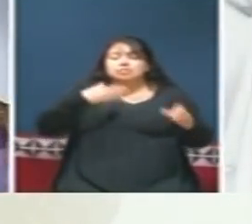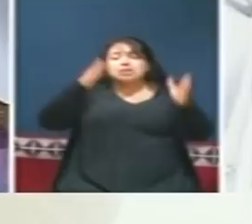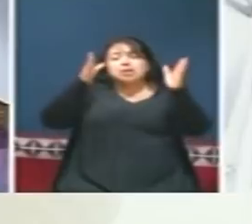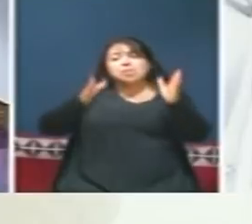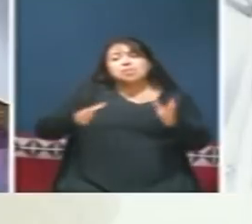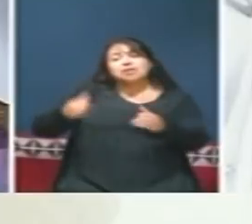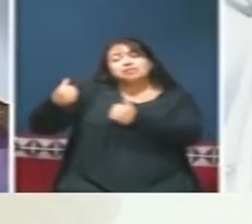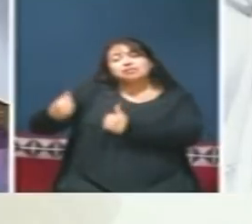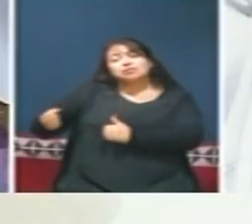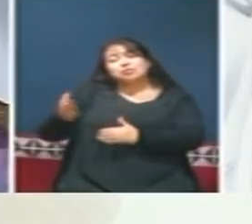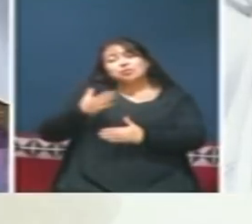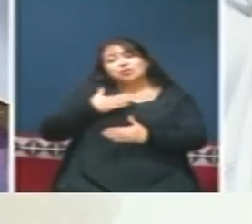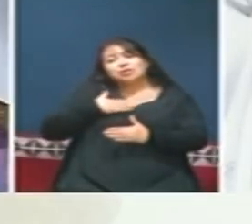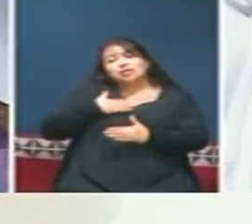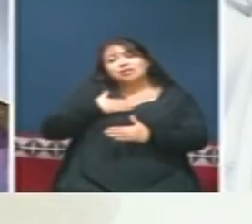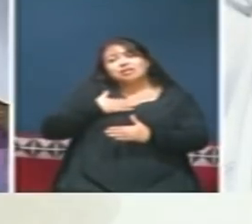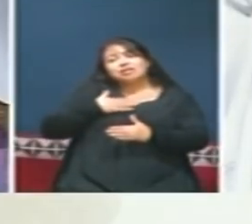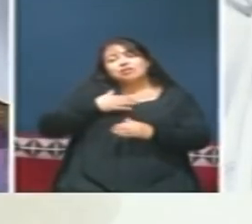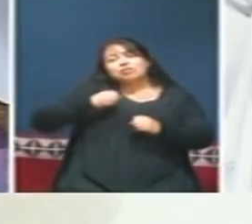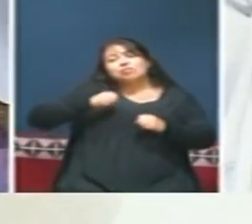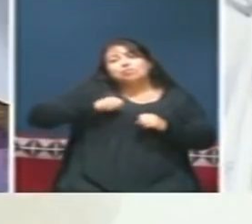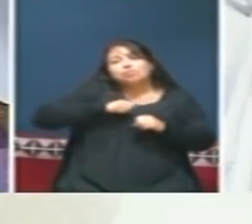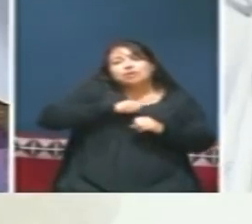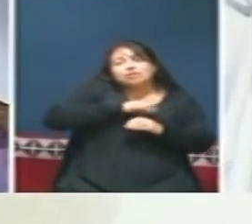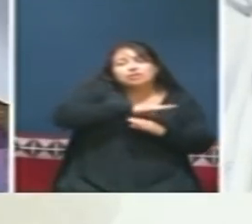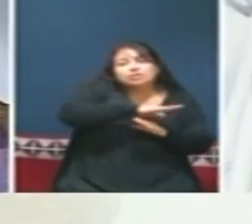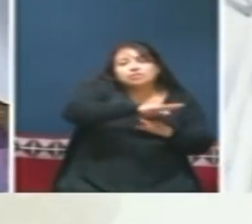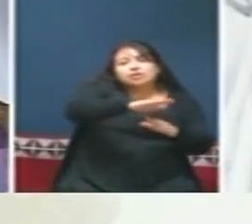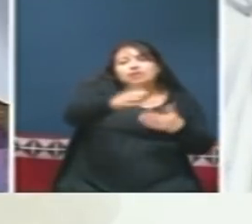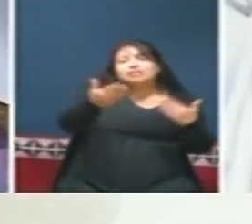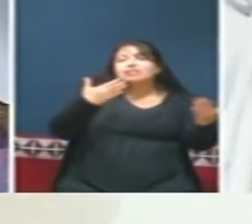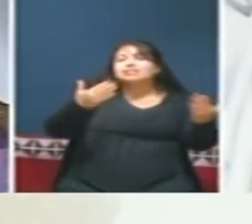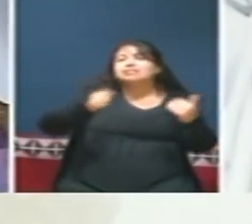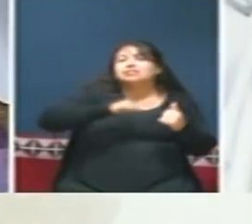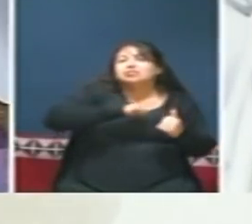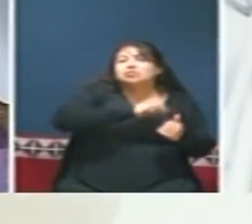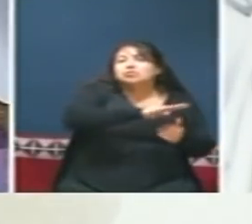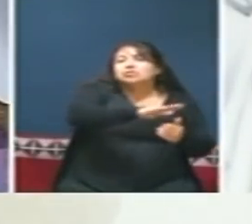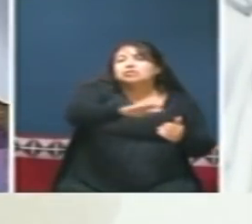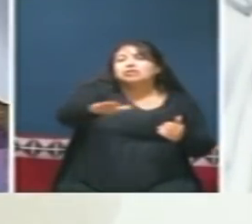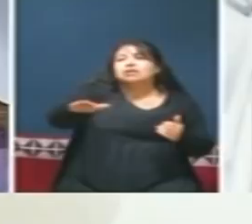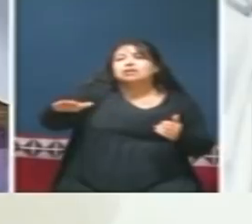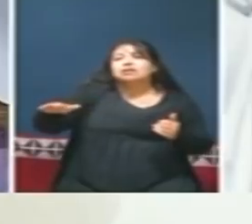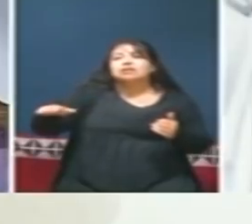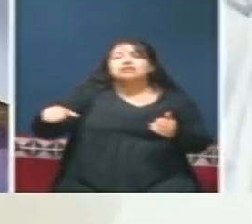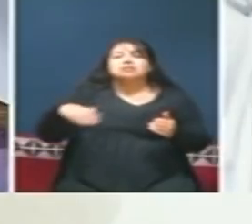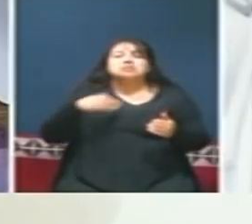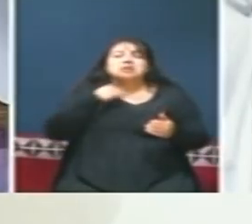Que no me priva de nada.